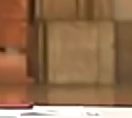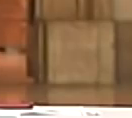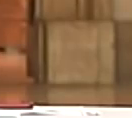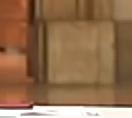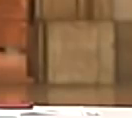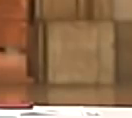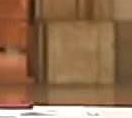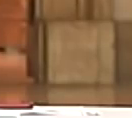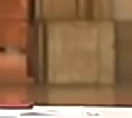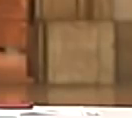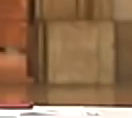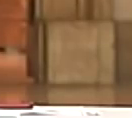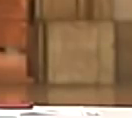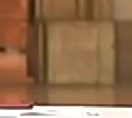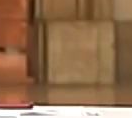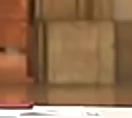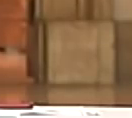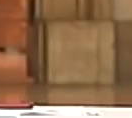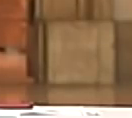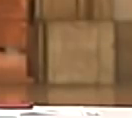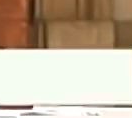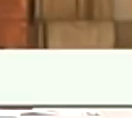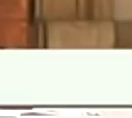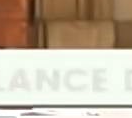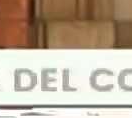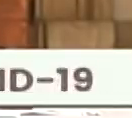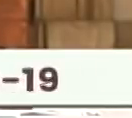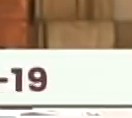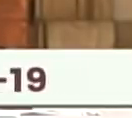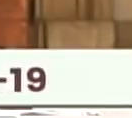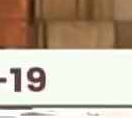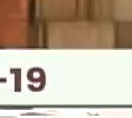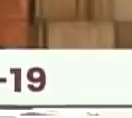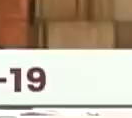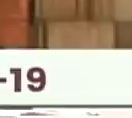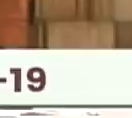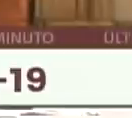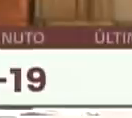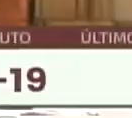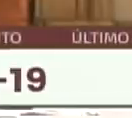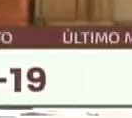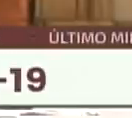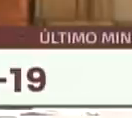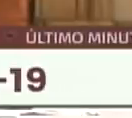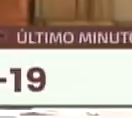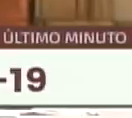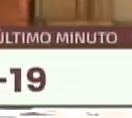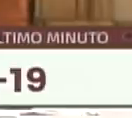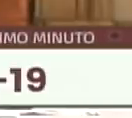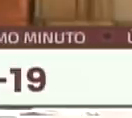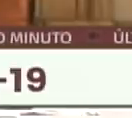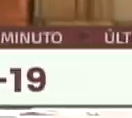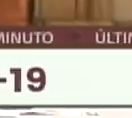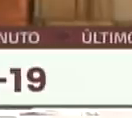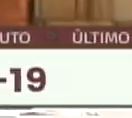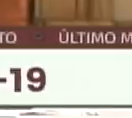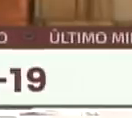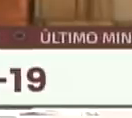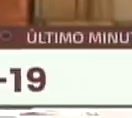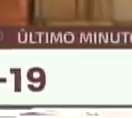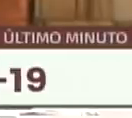la audiencia el tapabocas tan necesario siempre hacemos la promoción